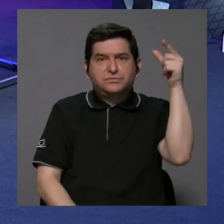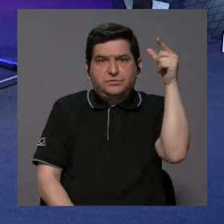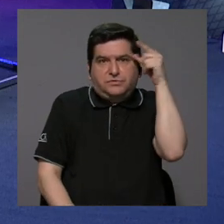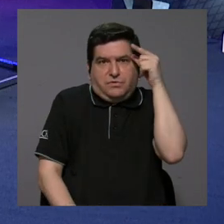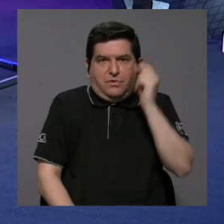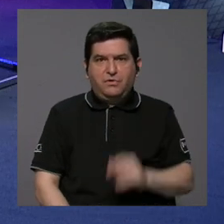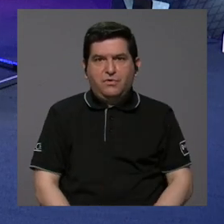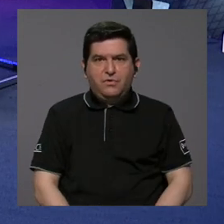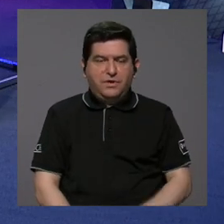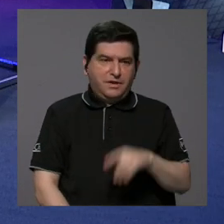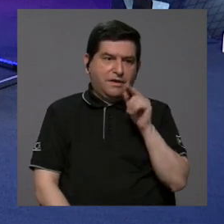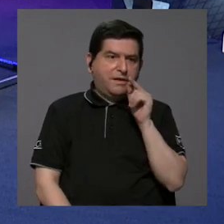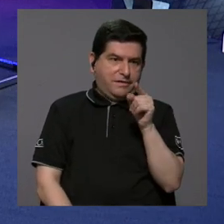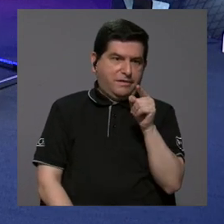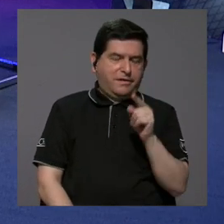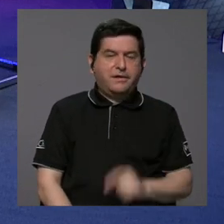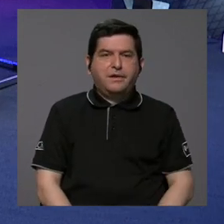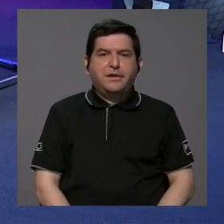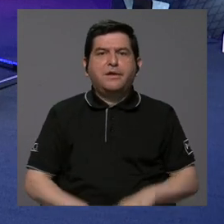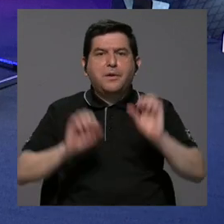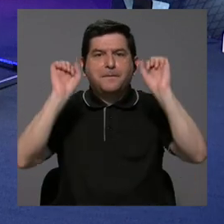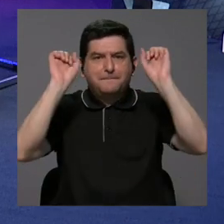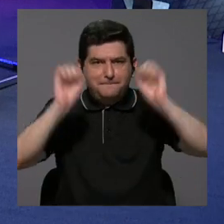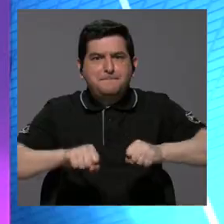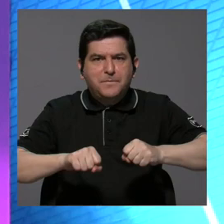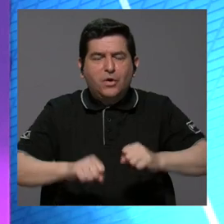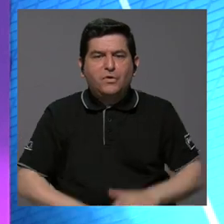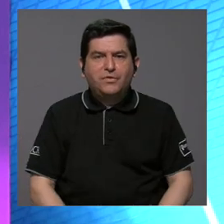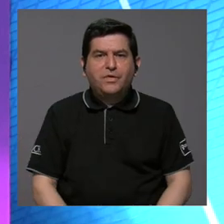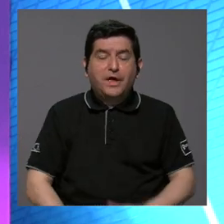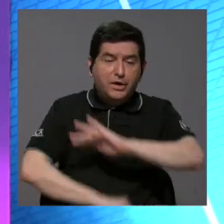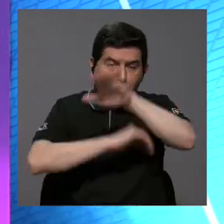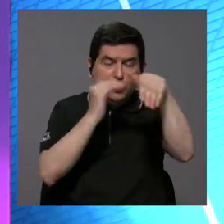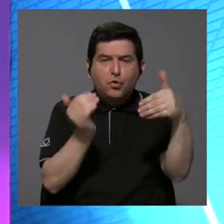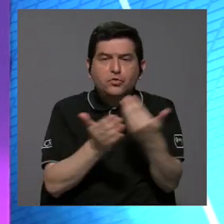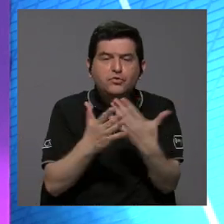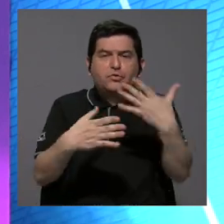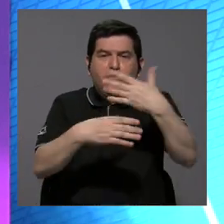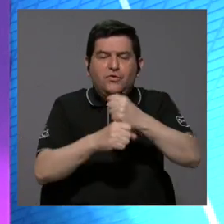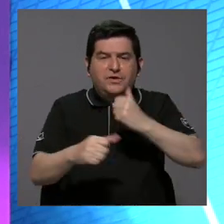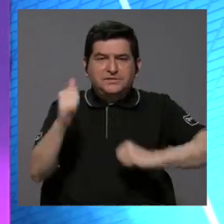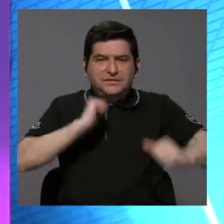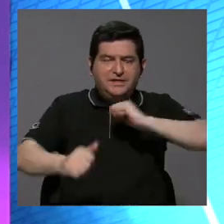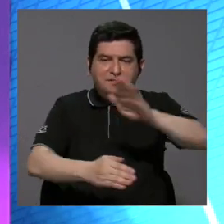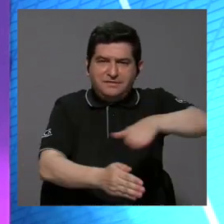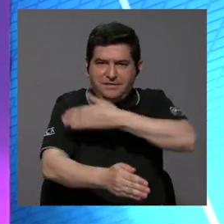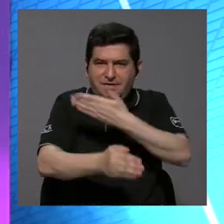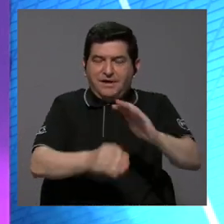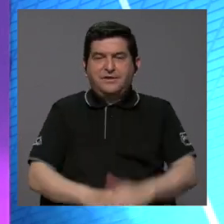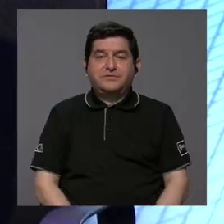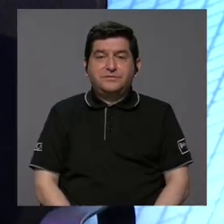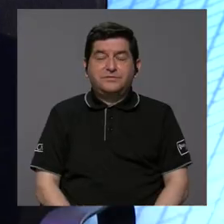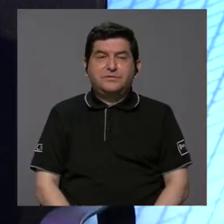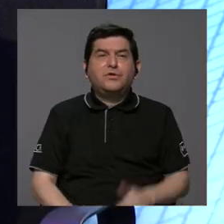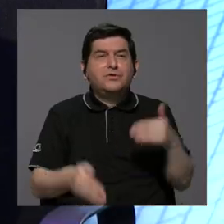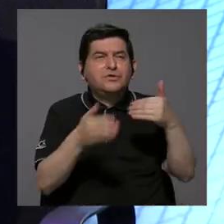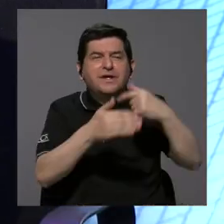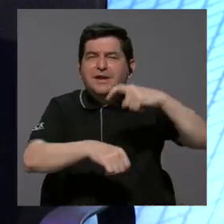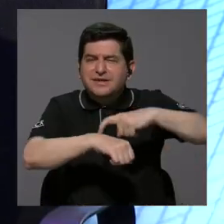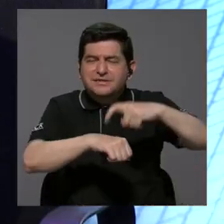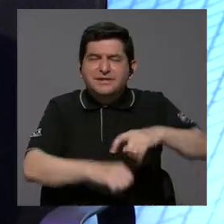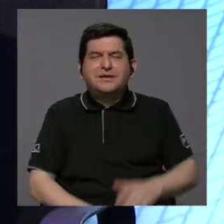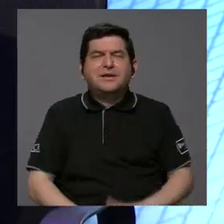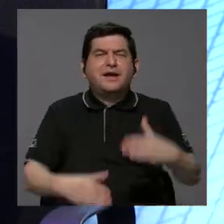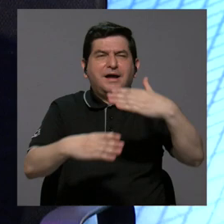es la institución donde posiblemente tenían todo para poder hacer teatro musical de las más recientes que